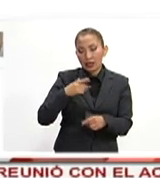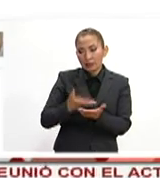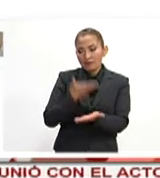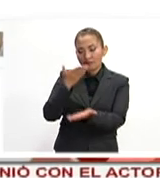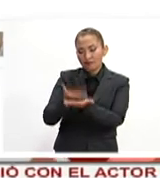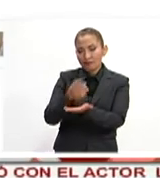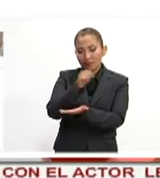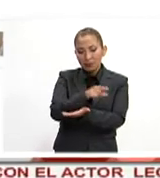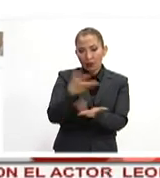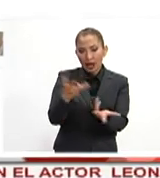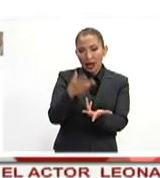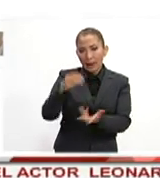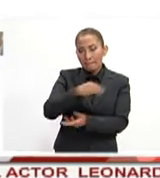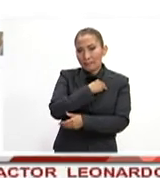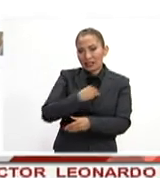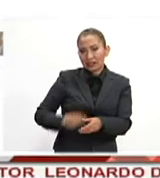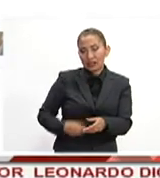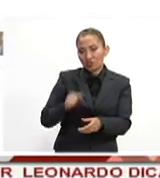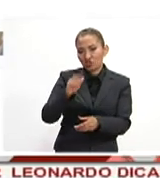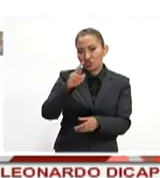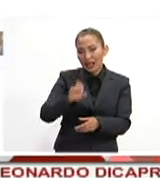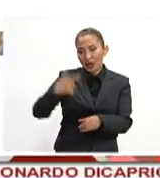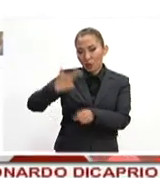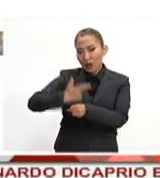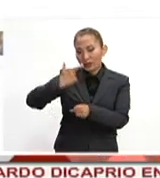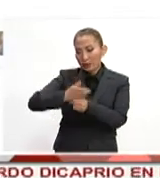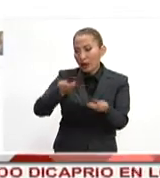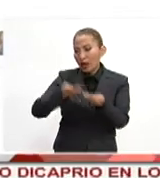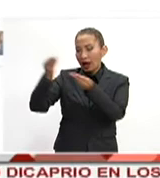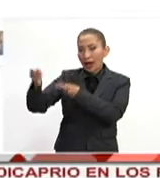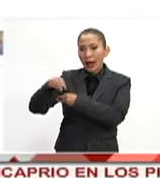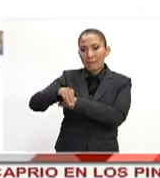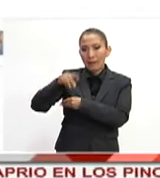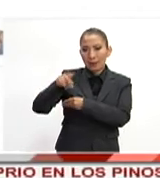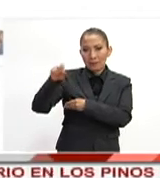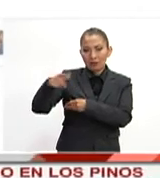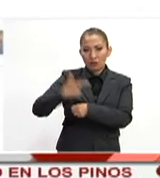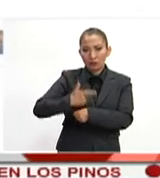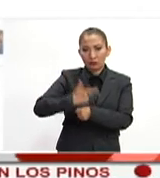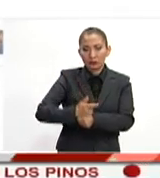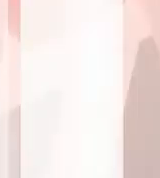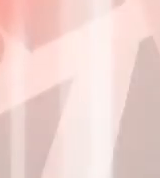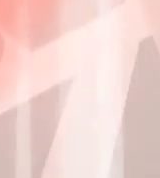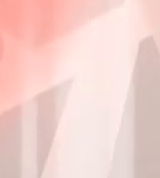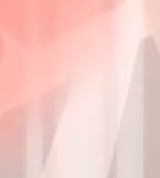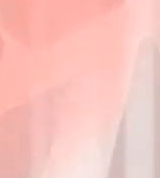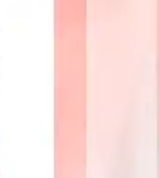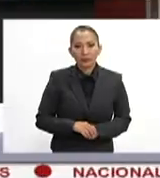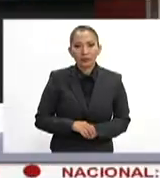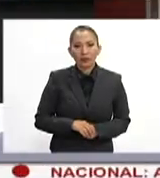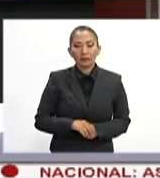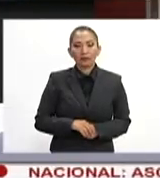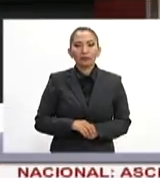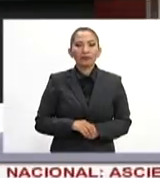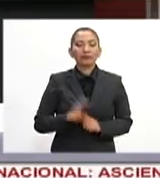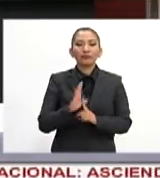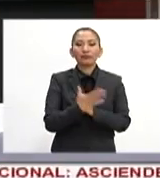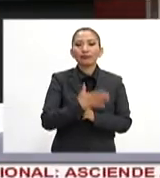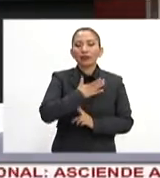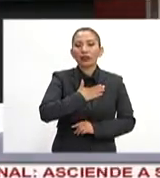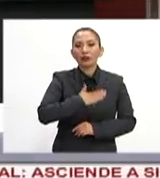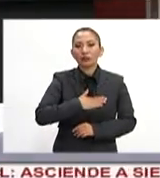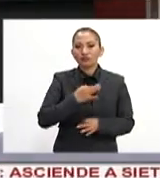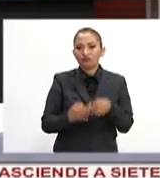remitida por el Ministerio de Relaciones Exteriores de Guatemala al Ministerio Público de ese país. La Comisión de